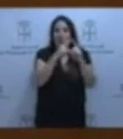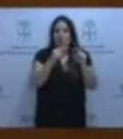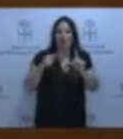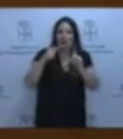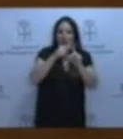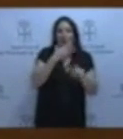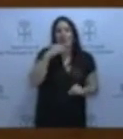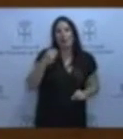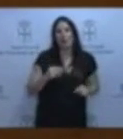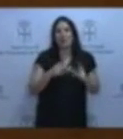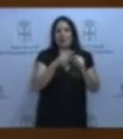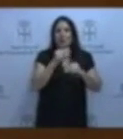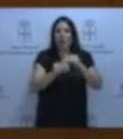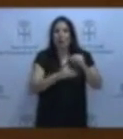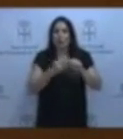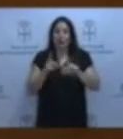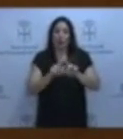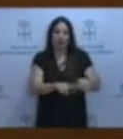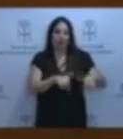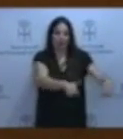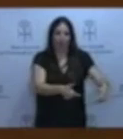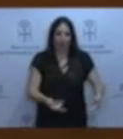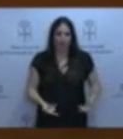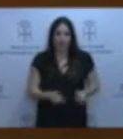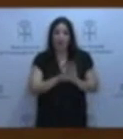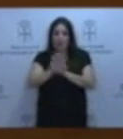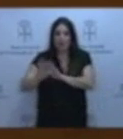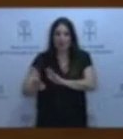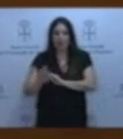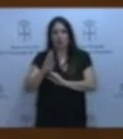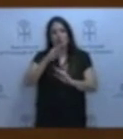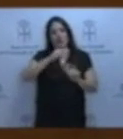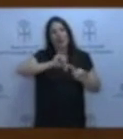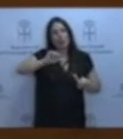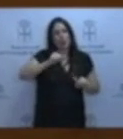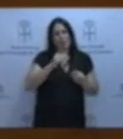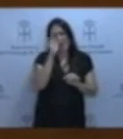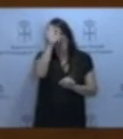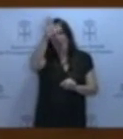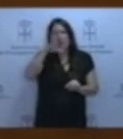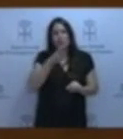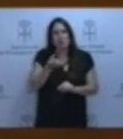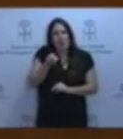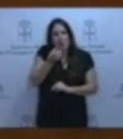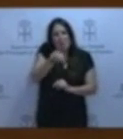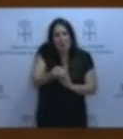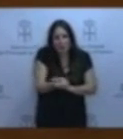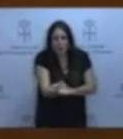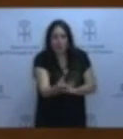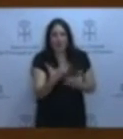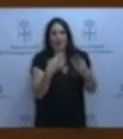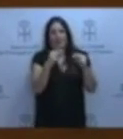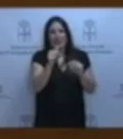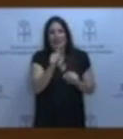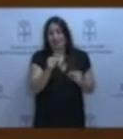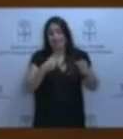se tiraba al desagüe del Mosel. Vecinos de Oviedo y de Gijón hartos de metrotenes sin acabar o de pufos que nunca sabremos si estaban